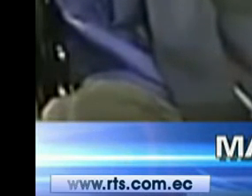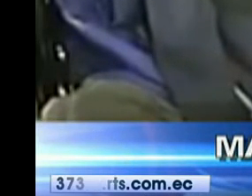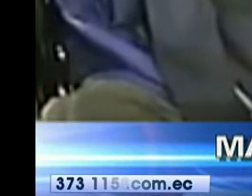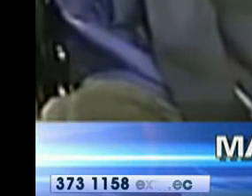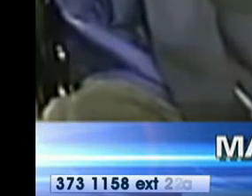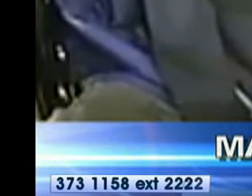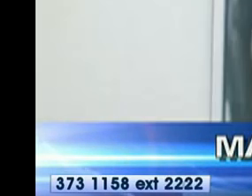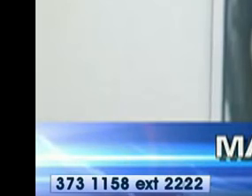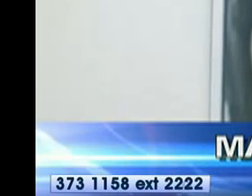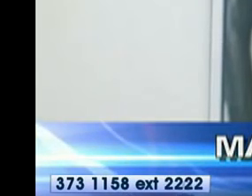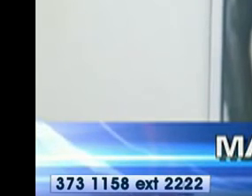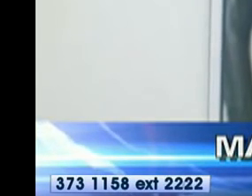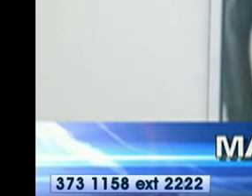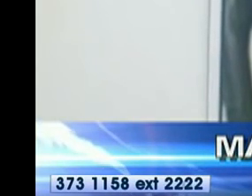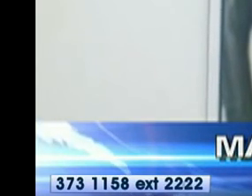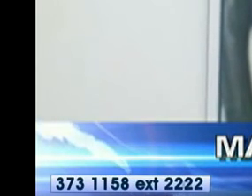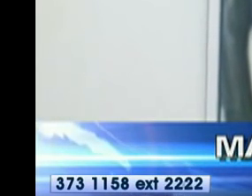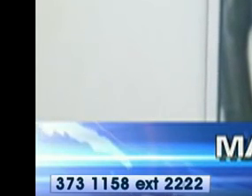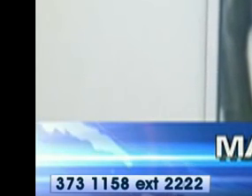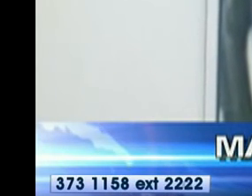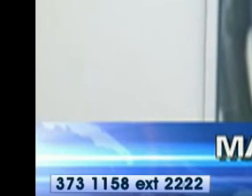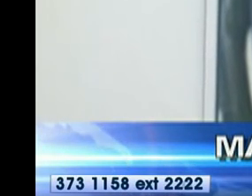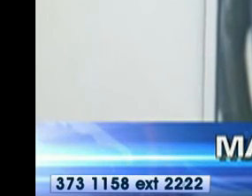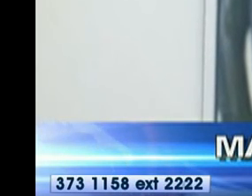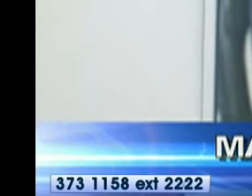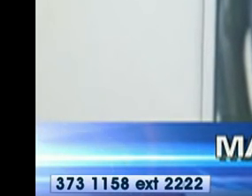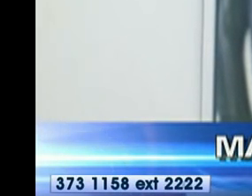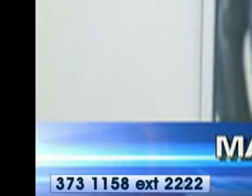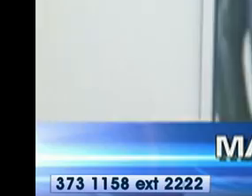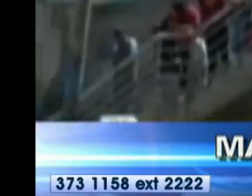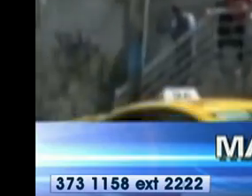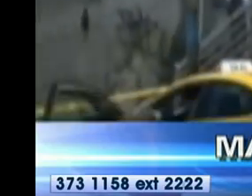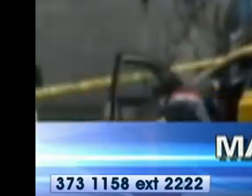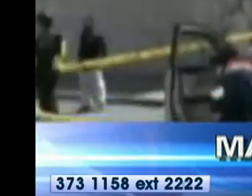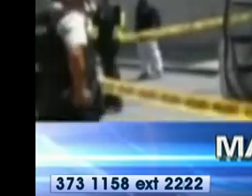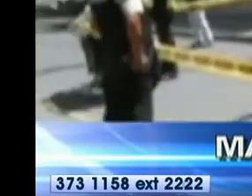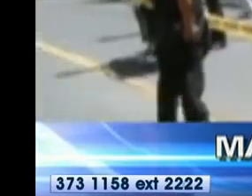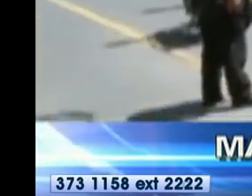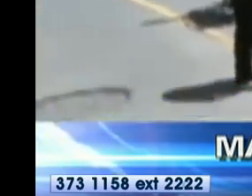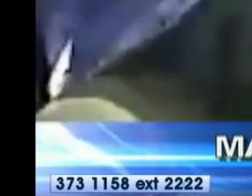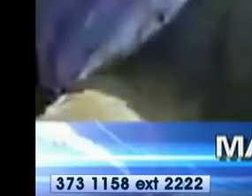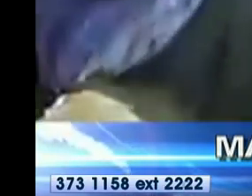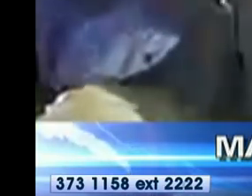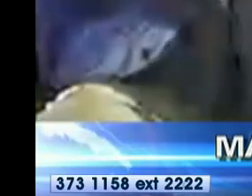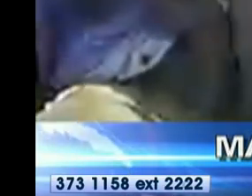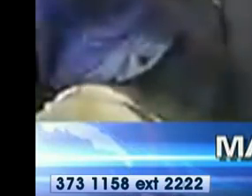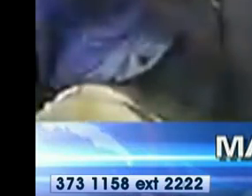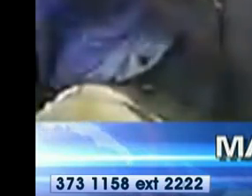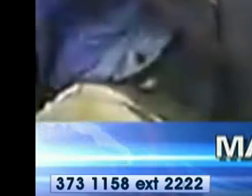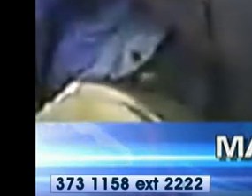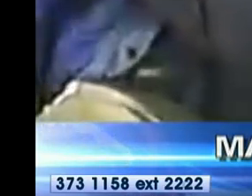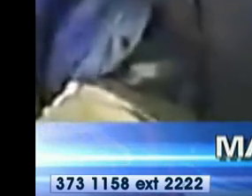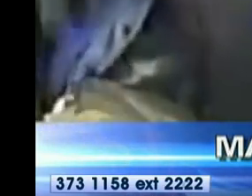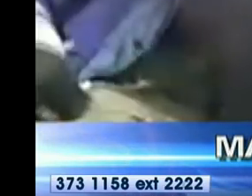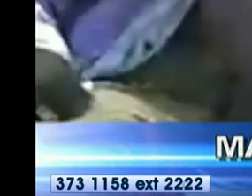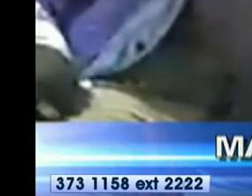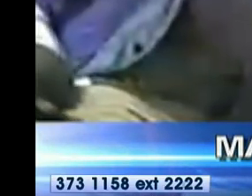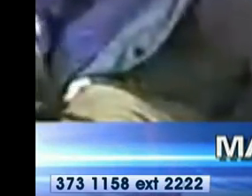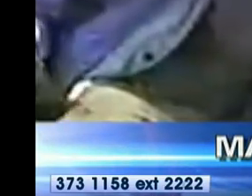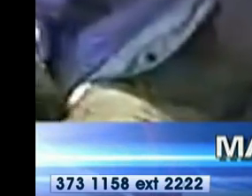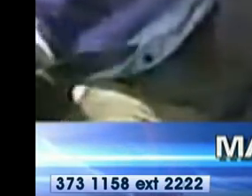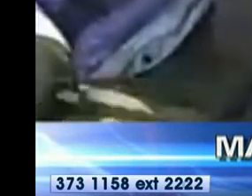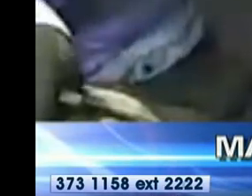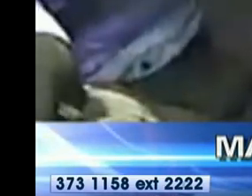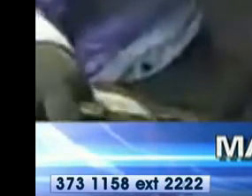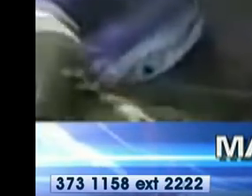Enseguida, autoridades investigarán quién filtró el video que circuló en redes sociales sobre